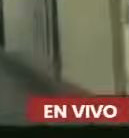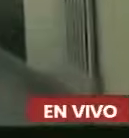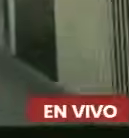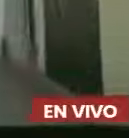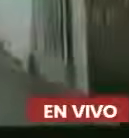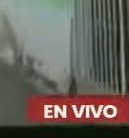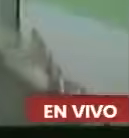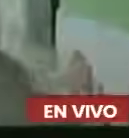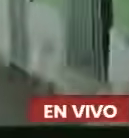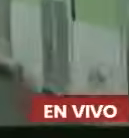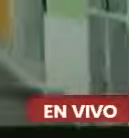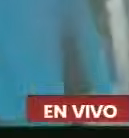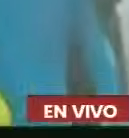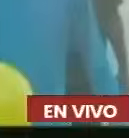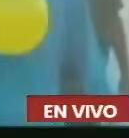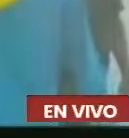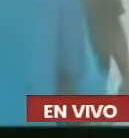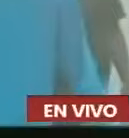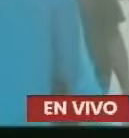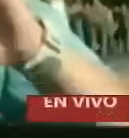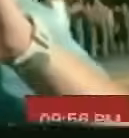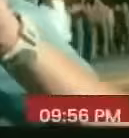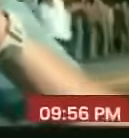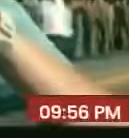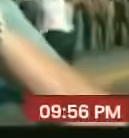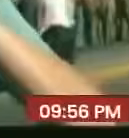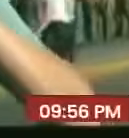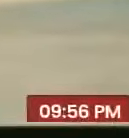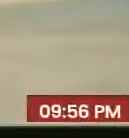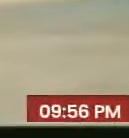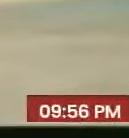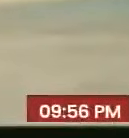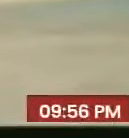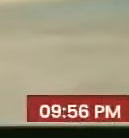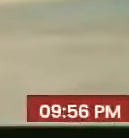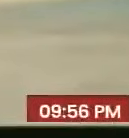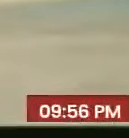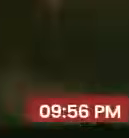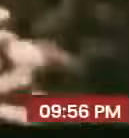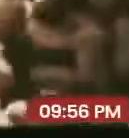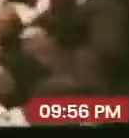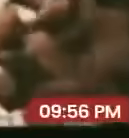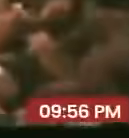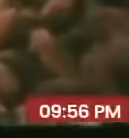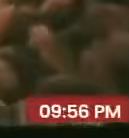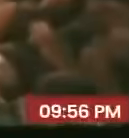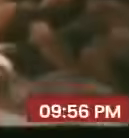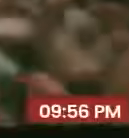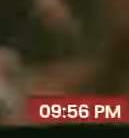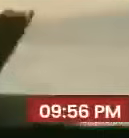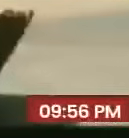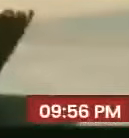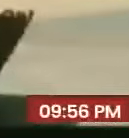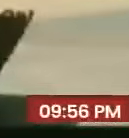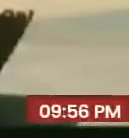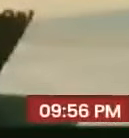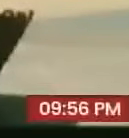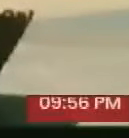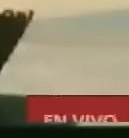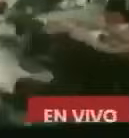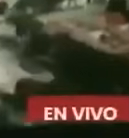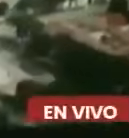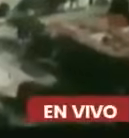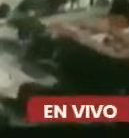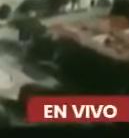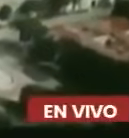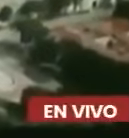Su pueblo amable y combativo nos da la bienvenida en medio del trabajo constante en pro del desarrollo